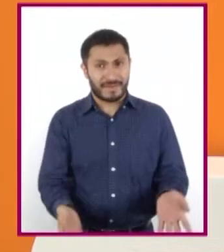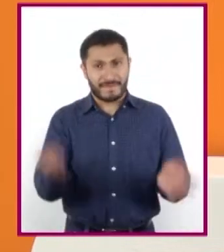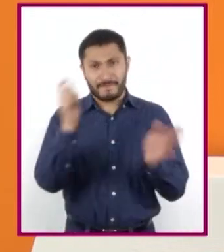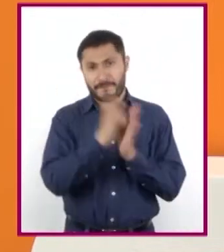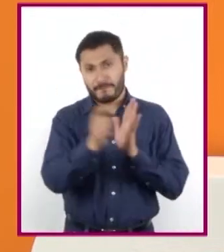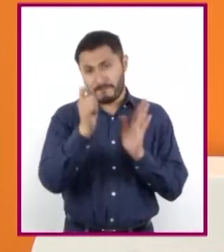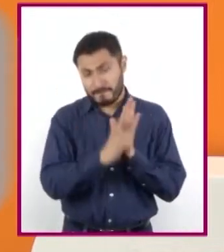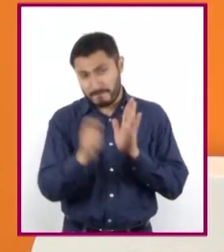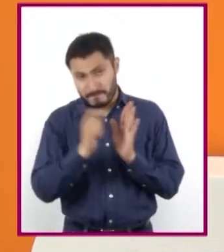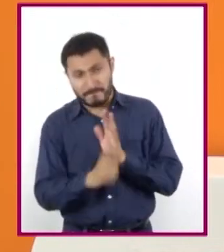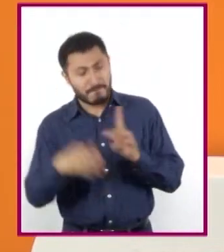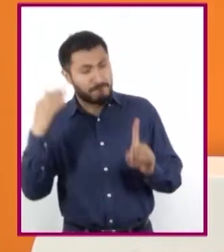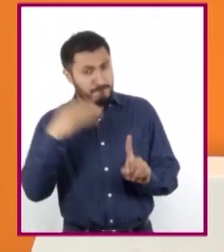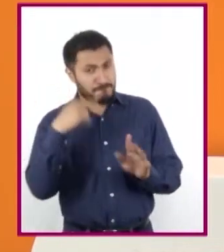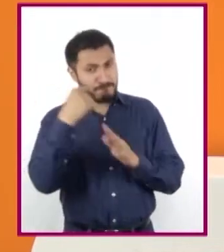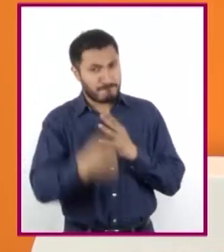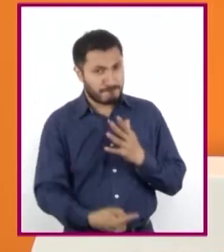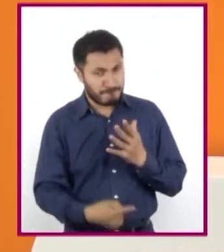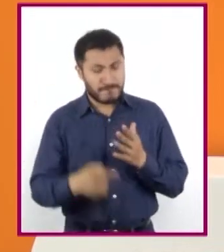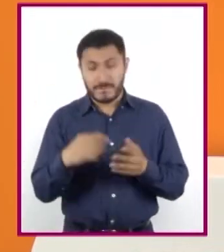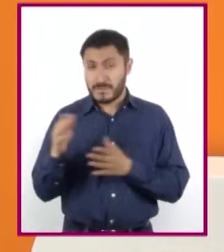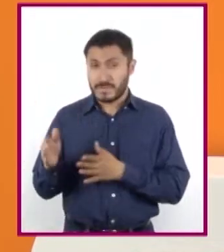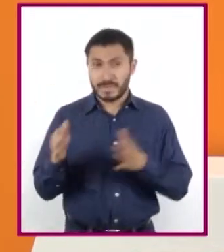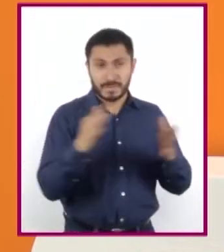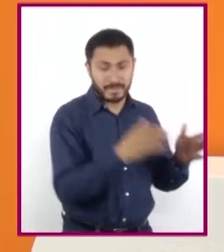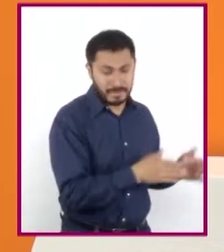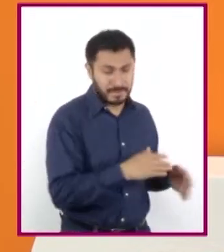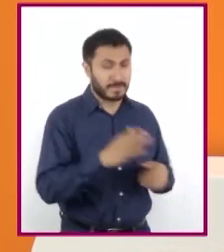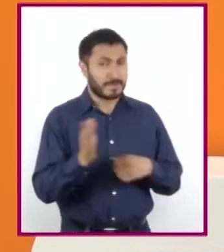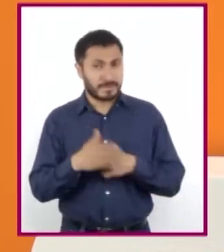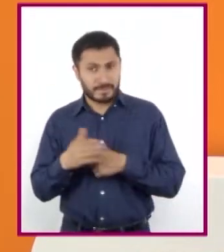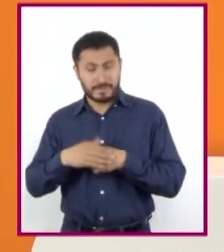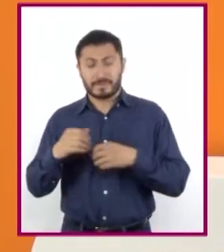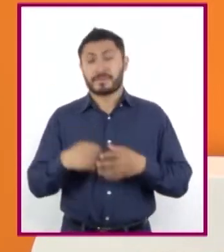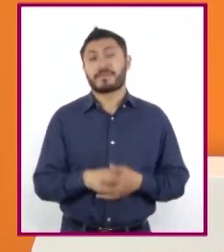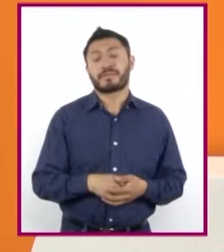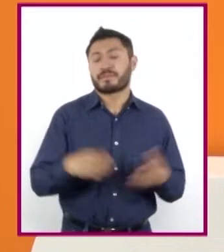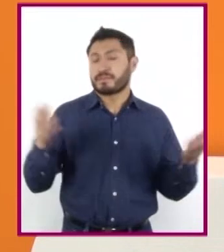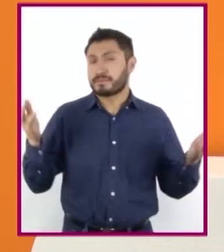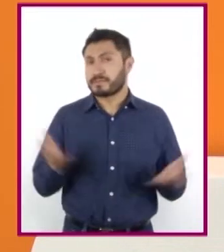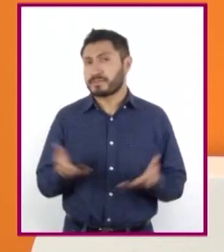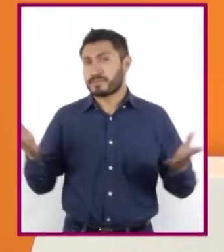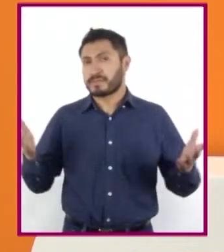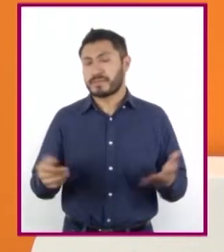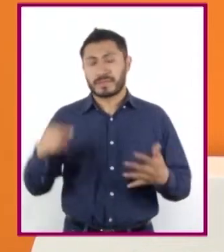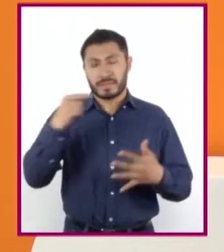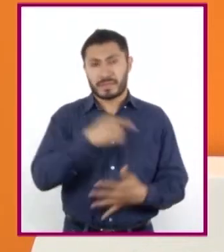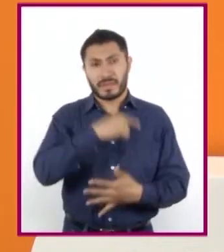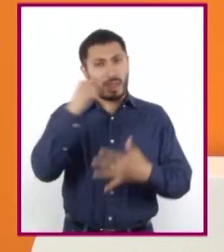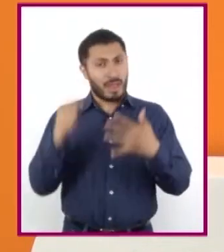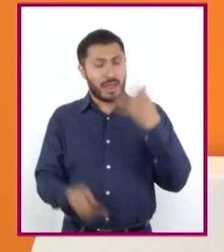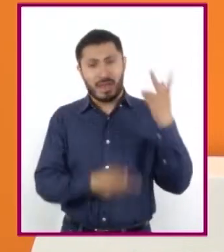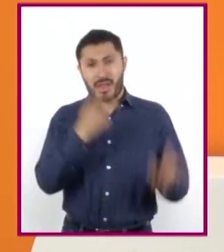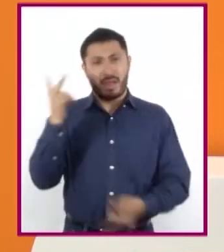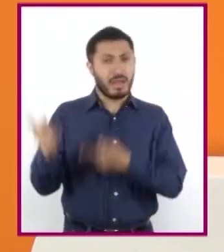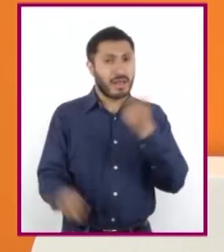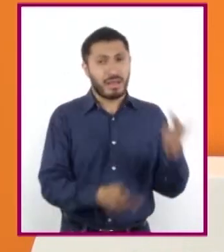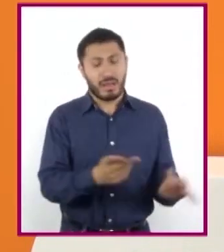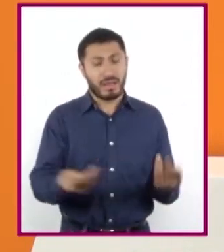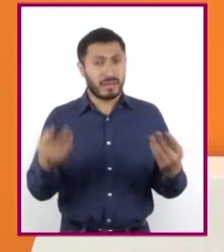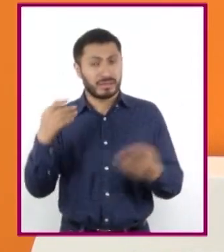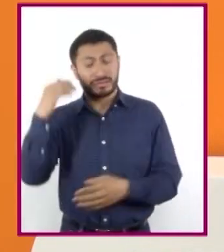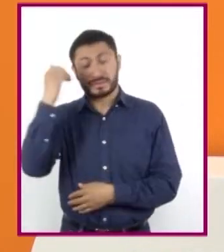objetivos, podemos pasar al siguiente paso, que es elaborar una serie de preguntas referentes a